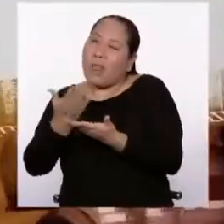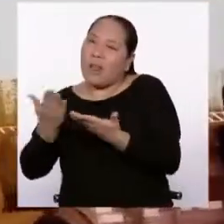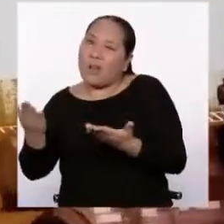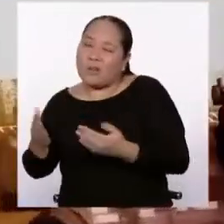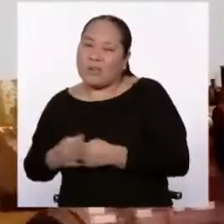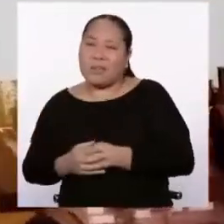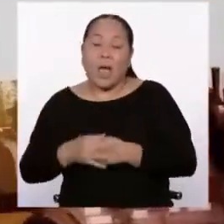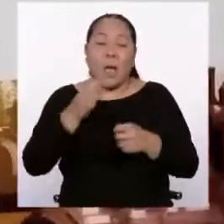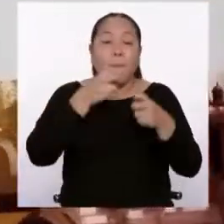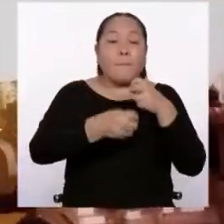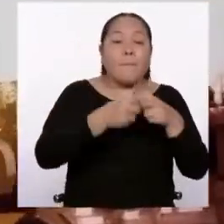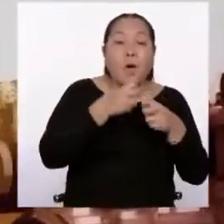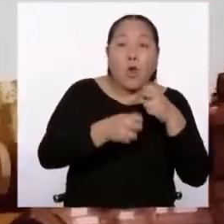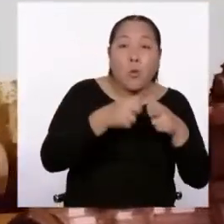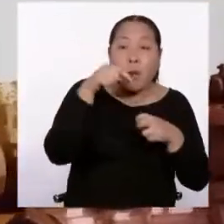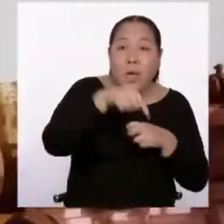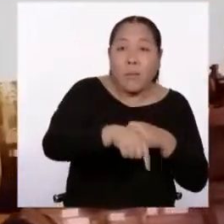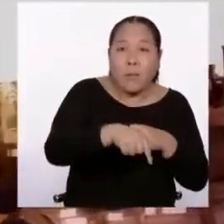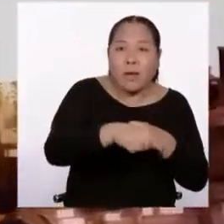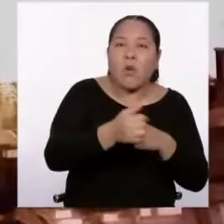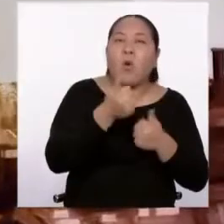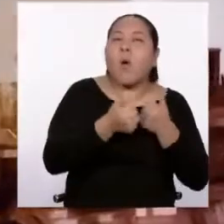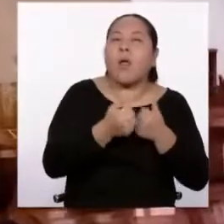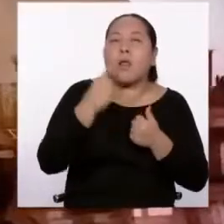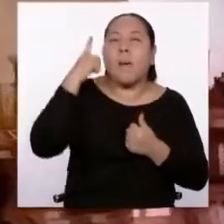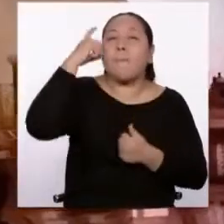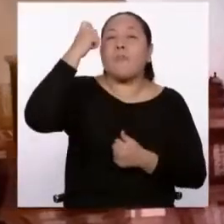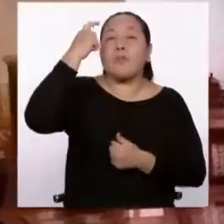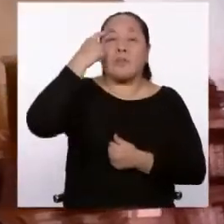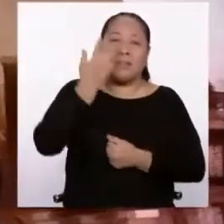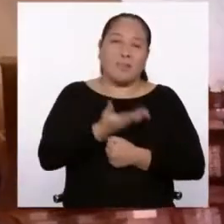problema principal fue la política.